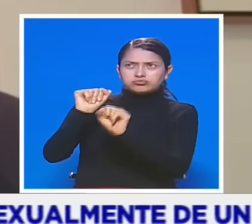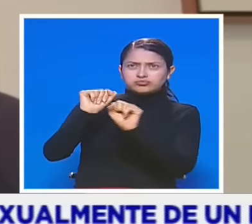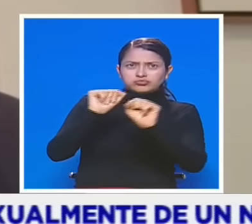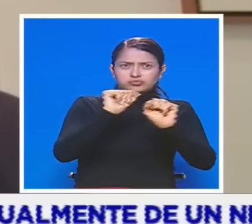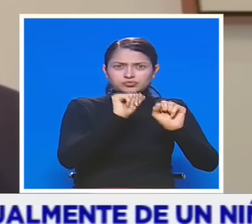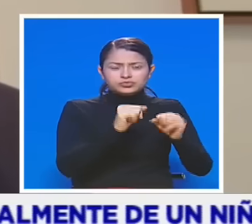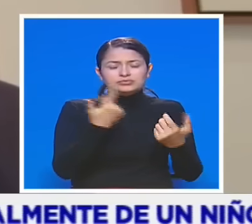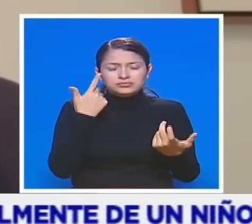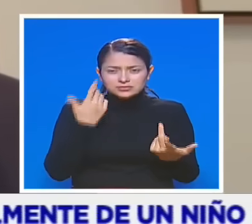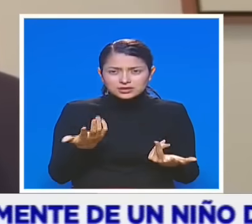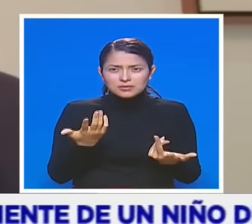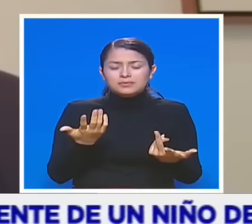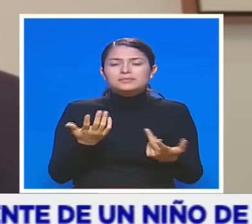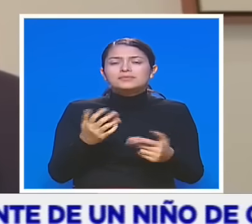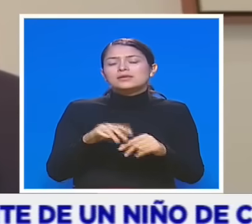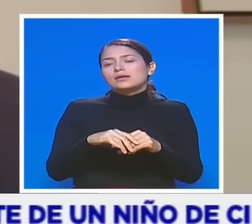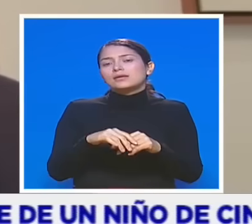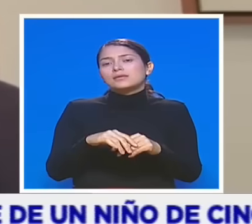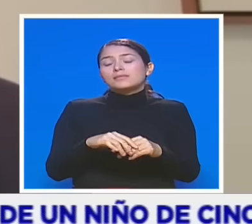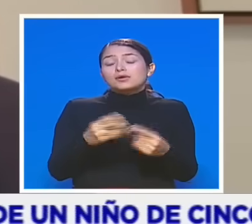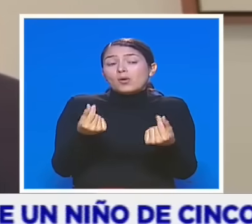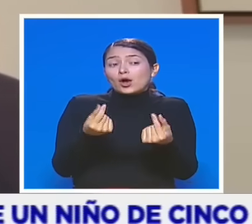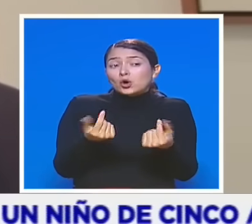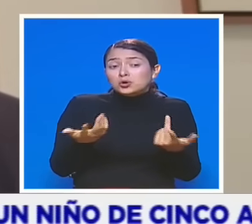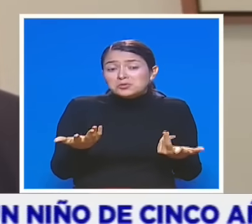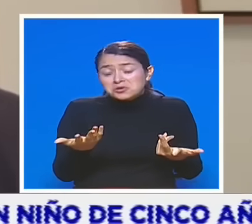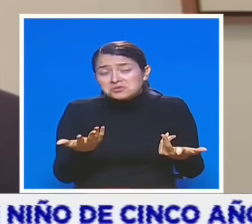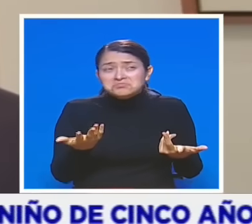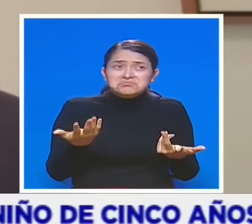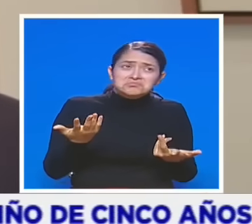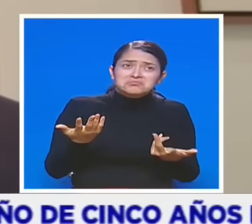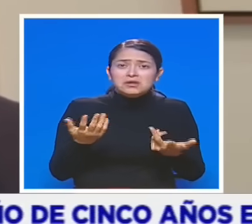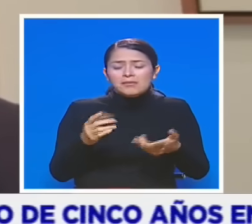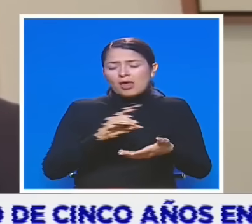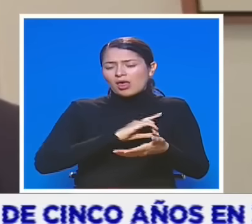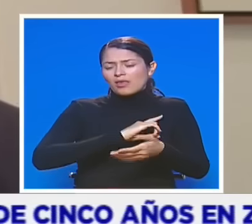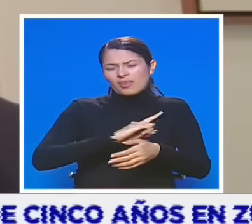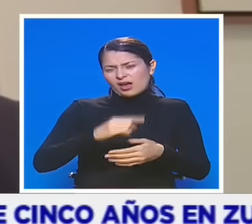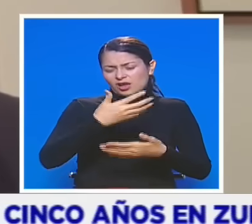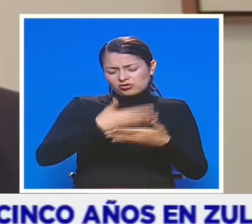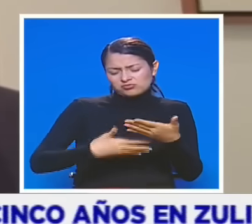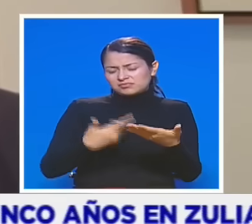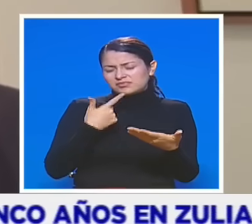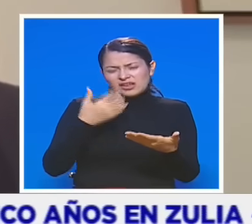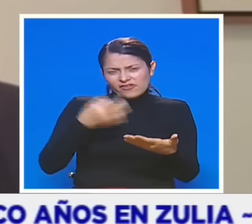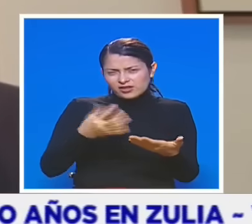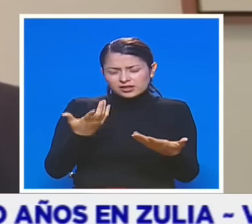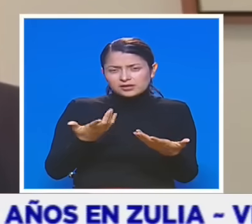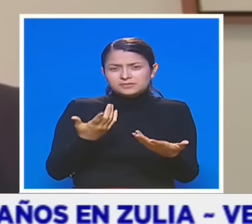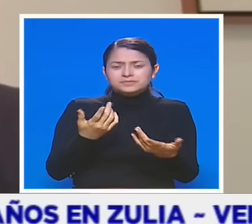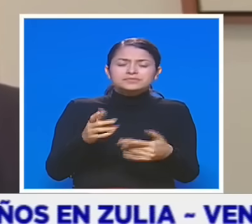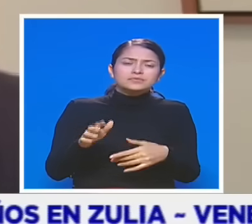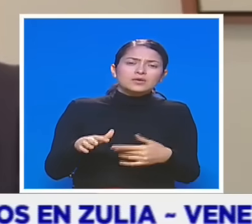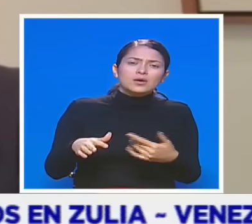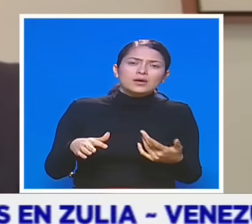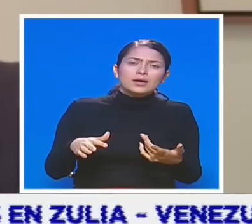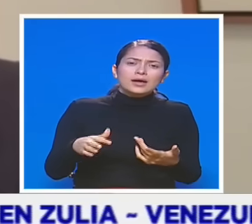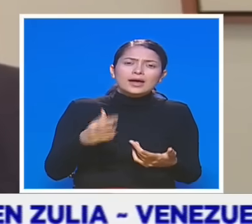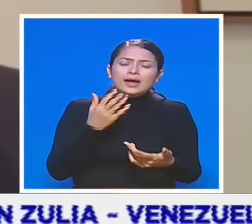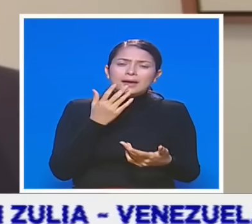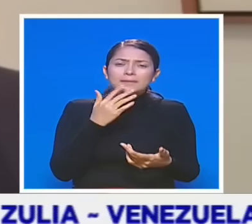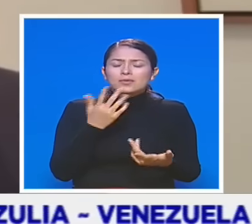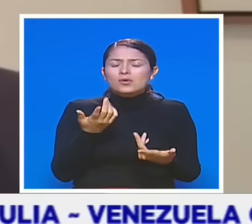esa acción. El impacto económico real no es del decreto, el impacto económico real es el impacto que puede tener los